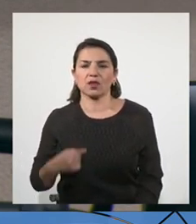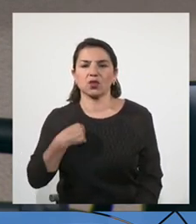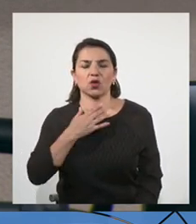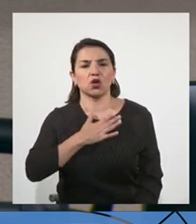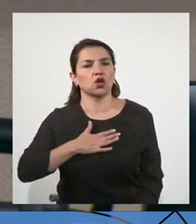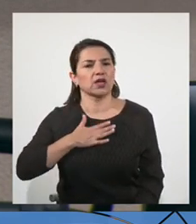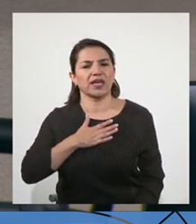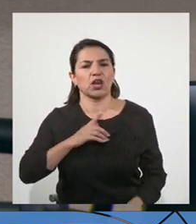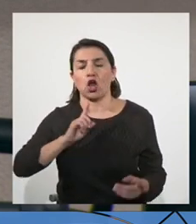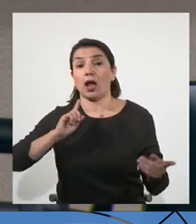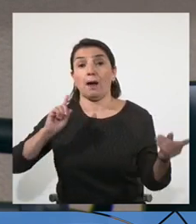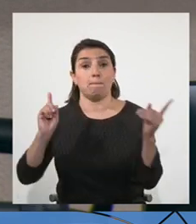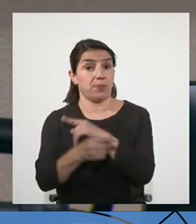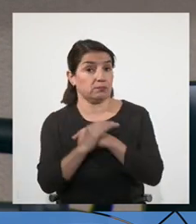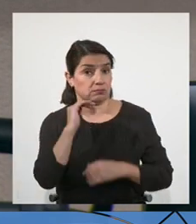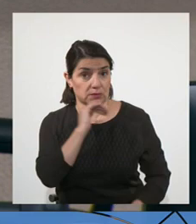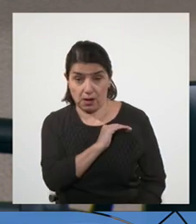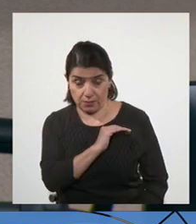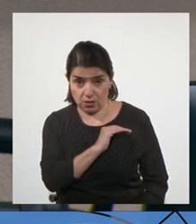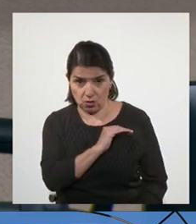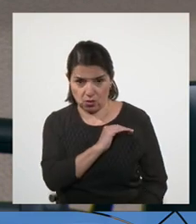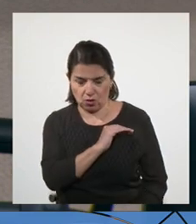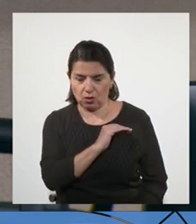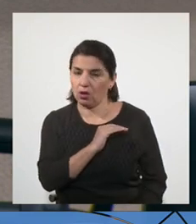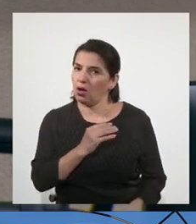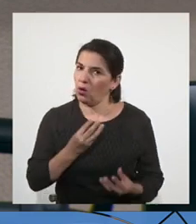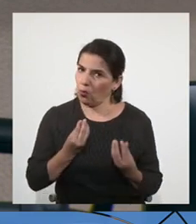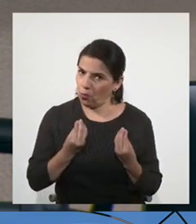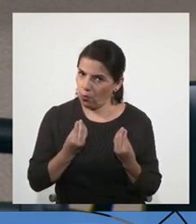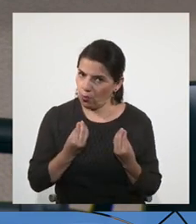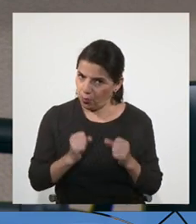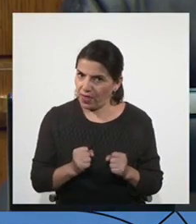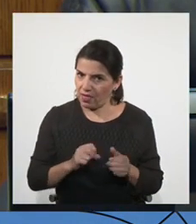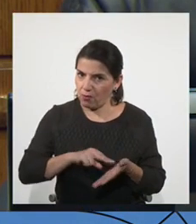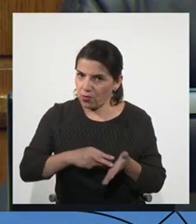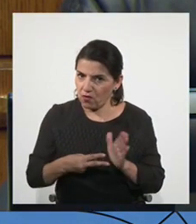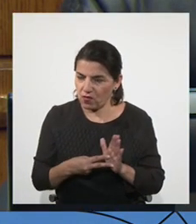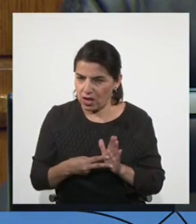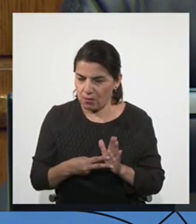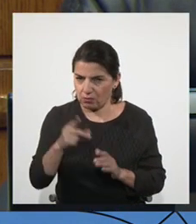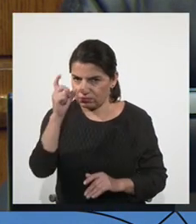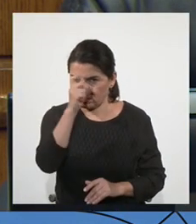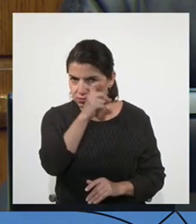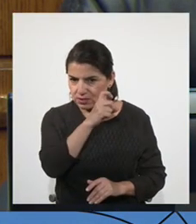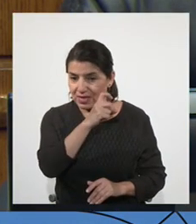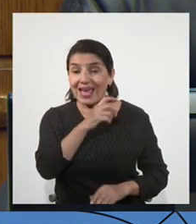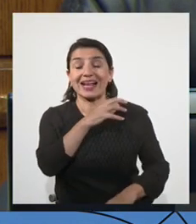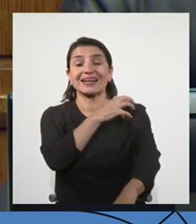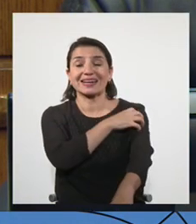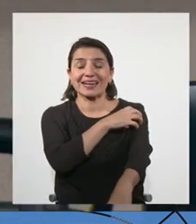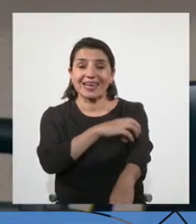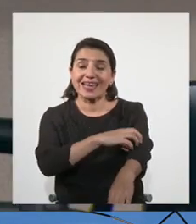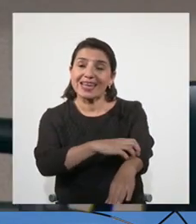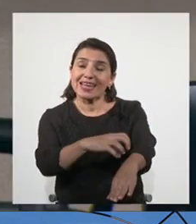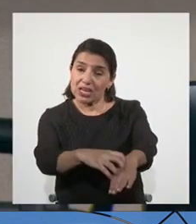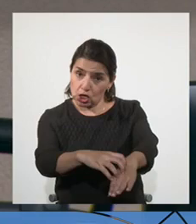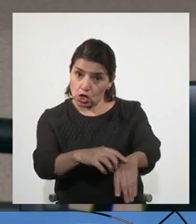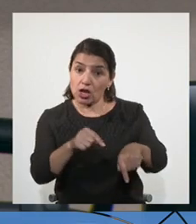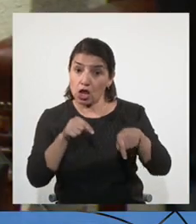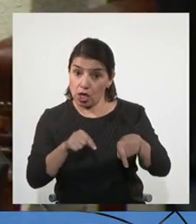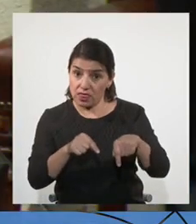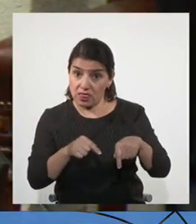de un día para otro puede generar complicaciones. ¿En qué sentido? Que las regiones hoy en día están financiando